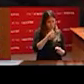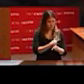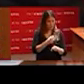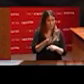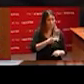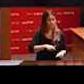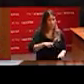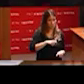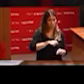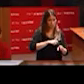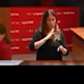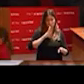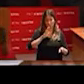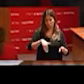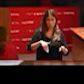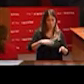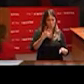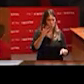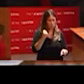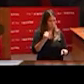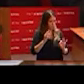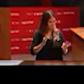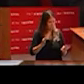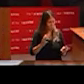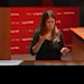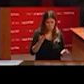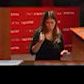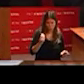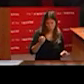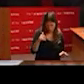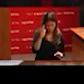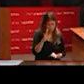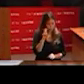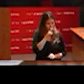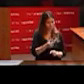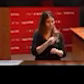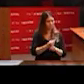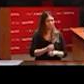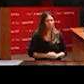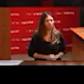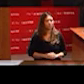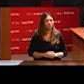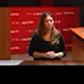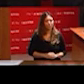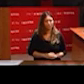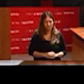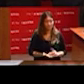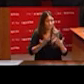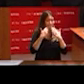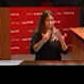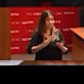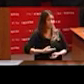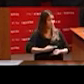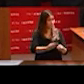España con una plantilla alrededor de de 4000 4000 y un poco más y y les agradezco la